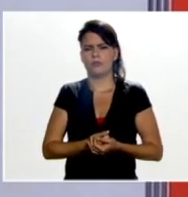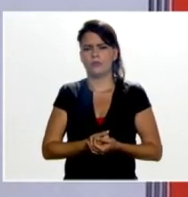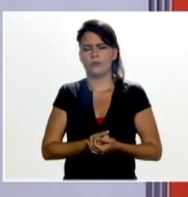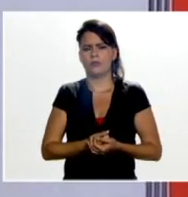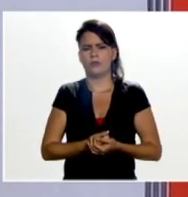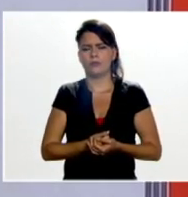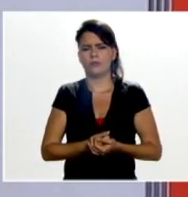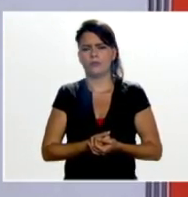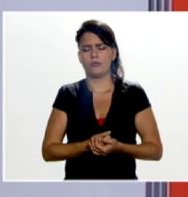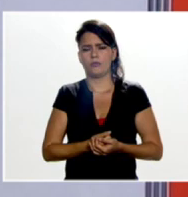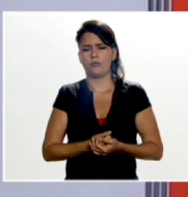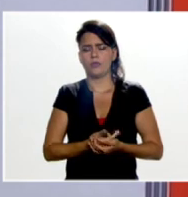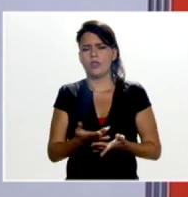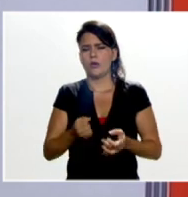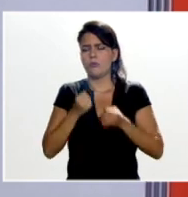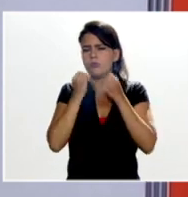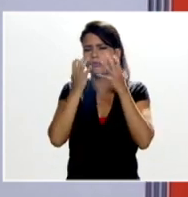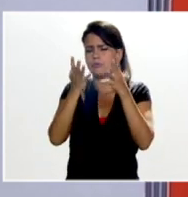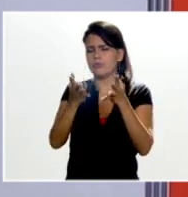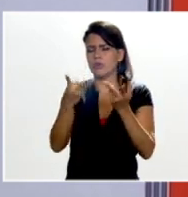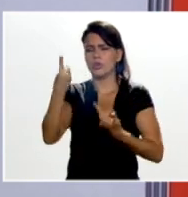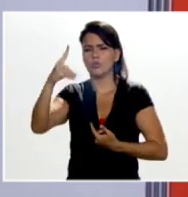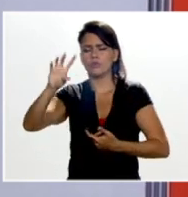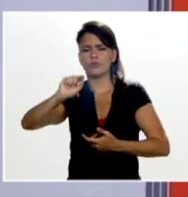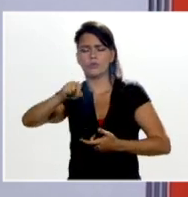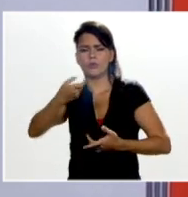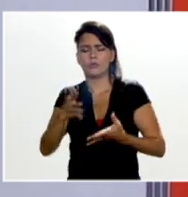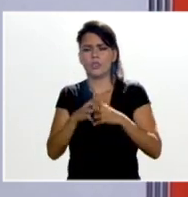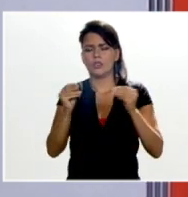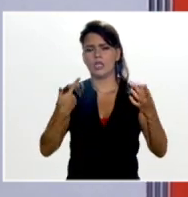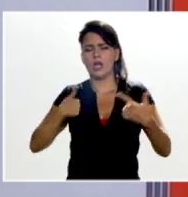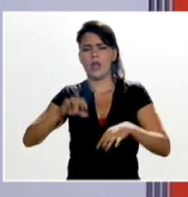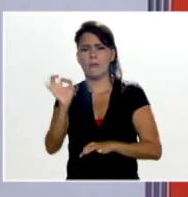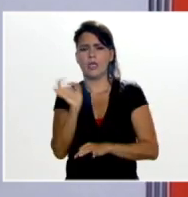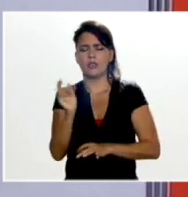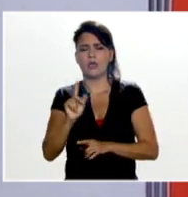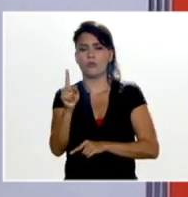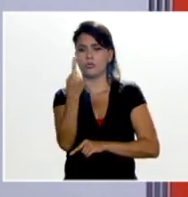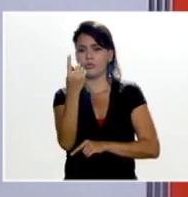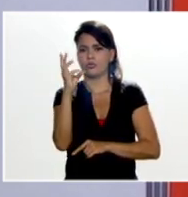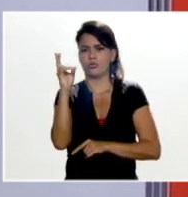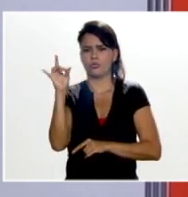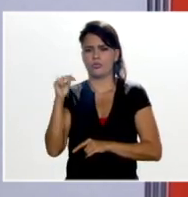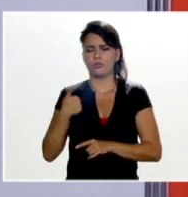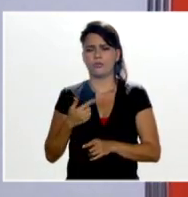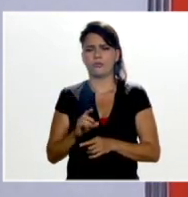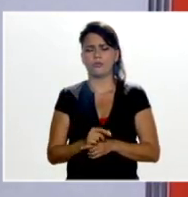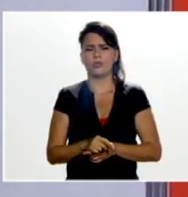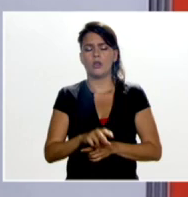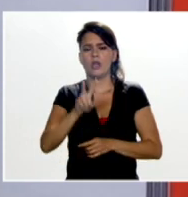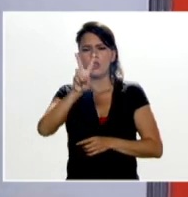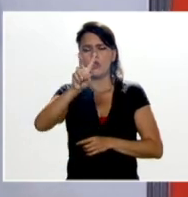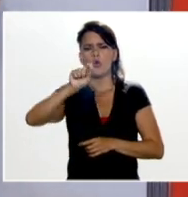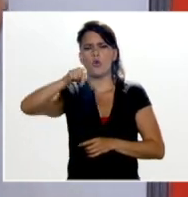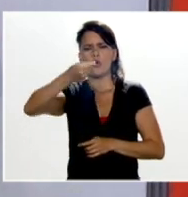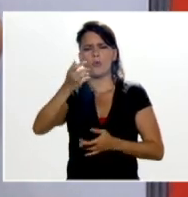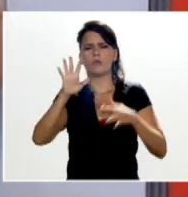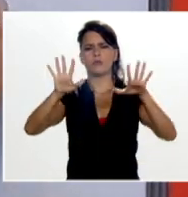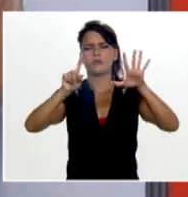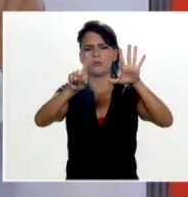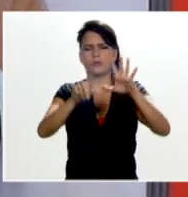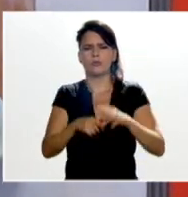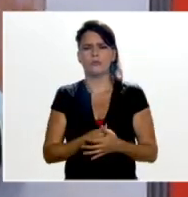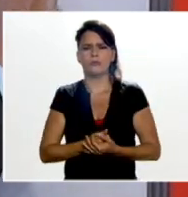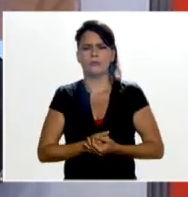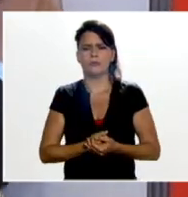Dejamos la expresión decimal en la que la parte entera tenga solamente una cifra, en este caso el 2,16